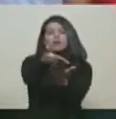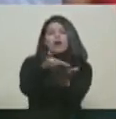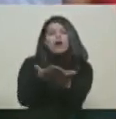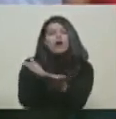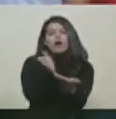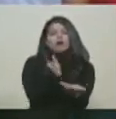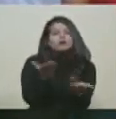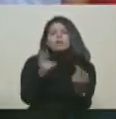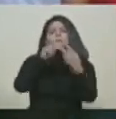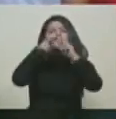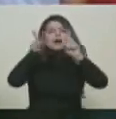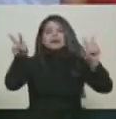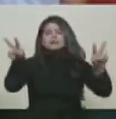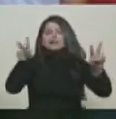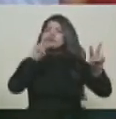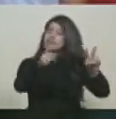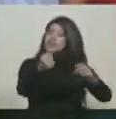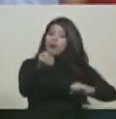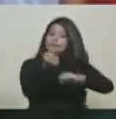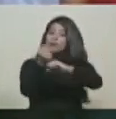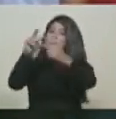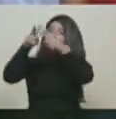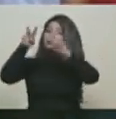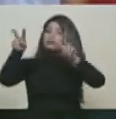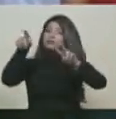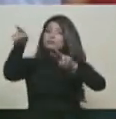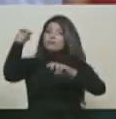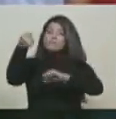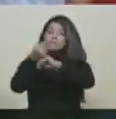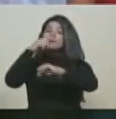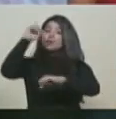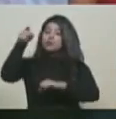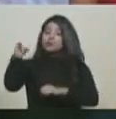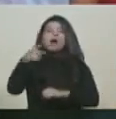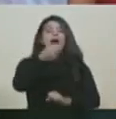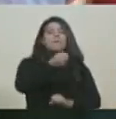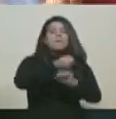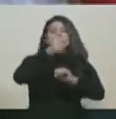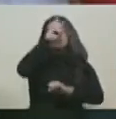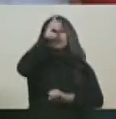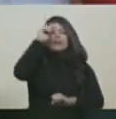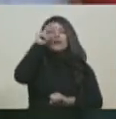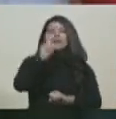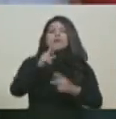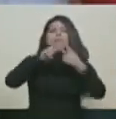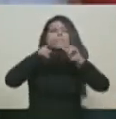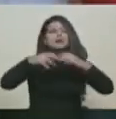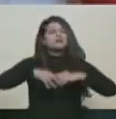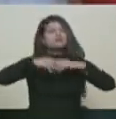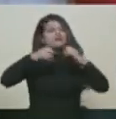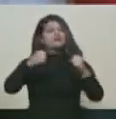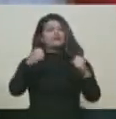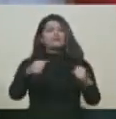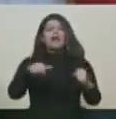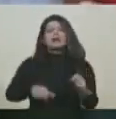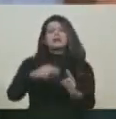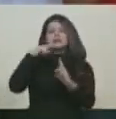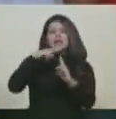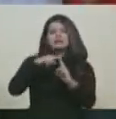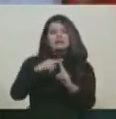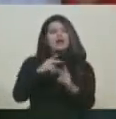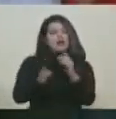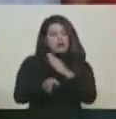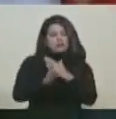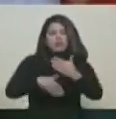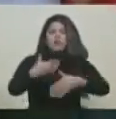paz. Acompañemos al presidente en la paz. Acompañemos a Vilma Mora a construir una paz verdadera en el estado Táchira como va hasta